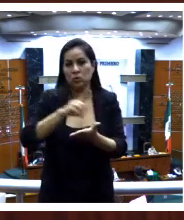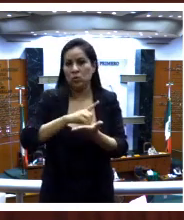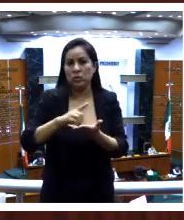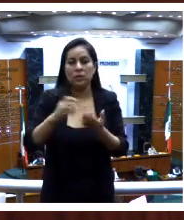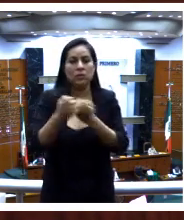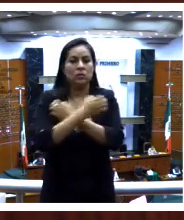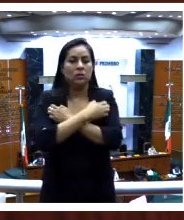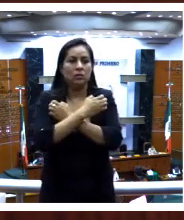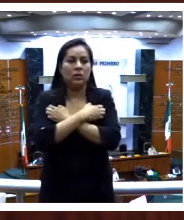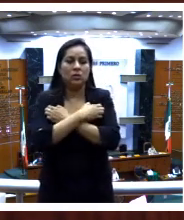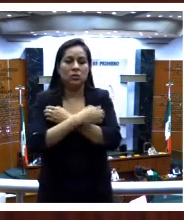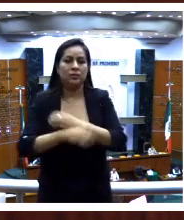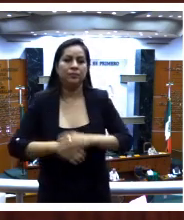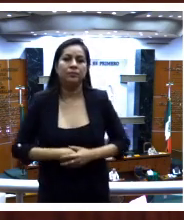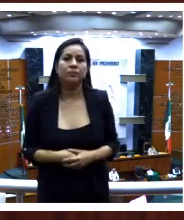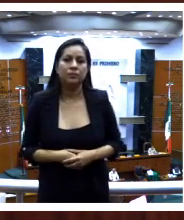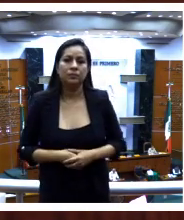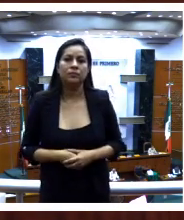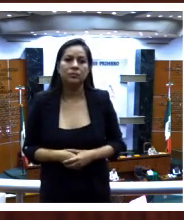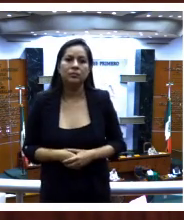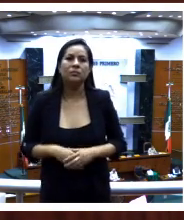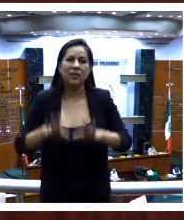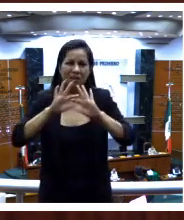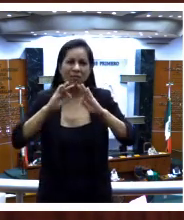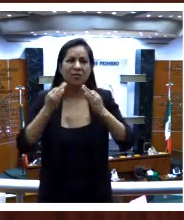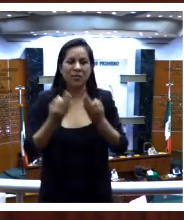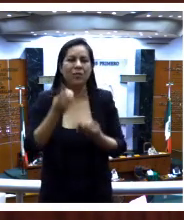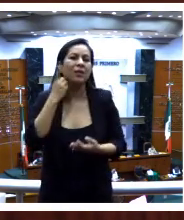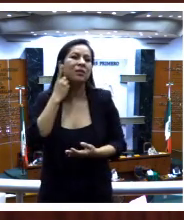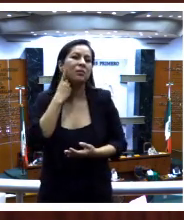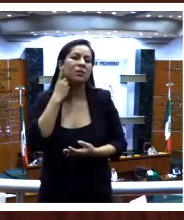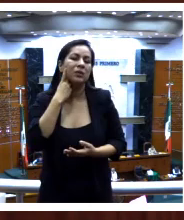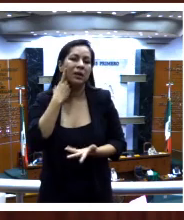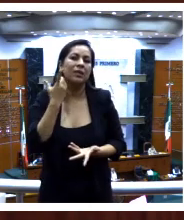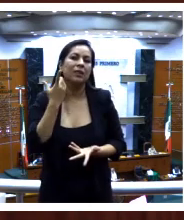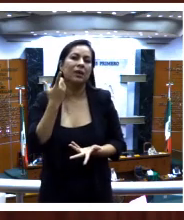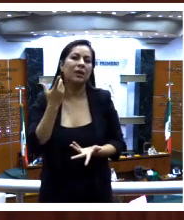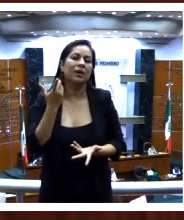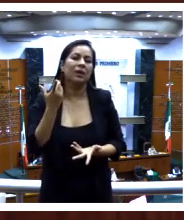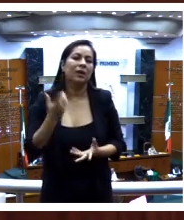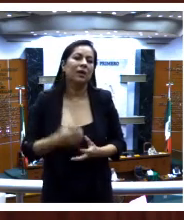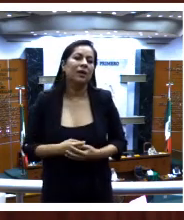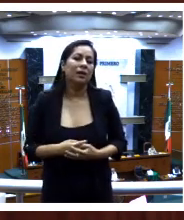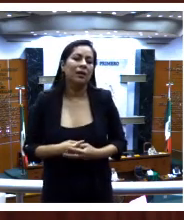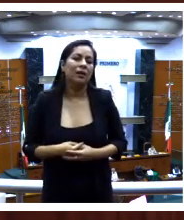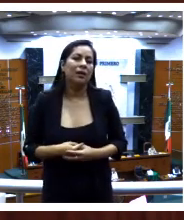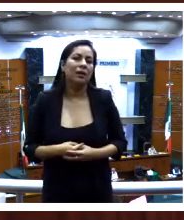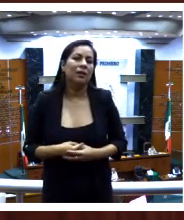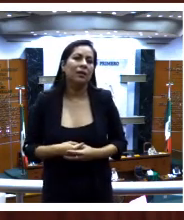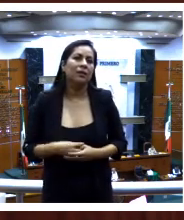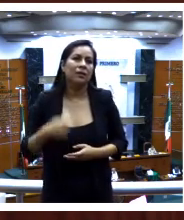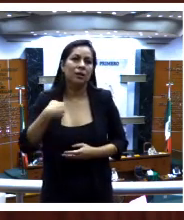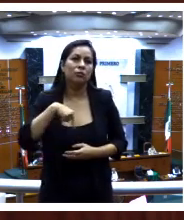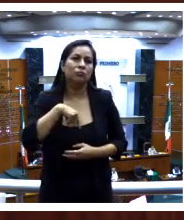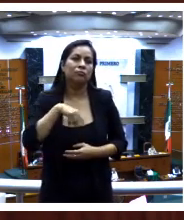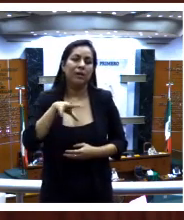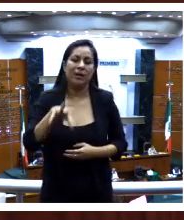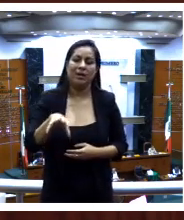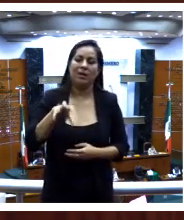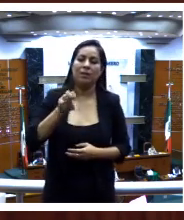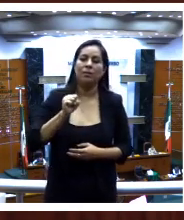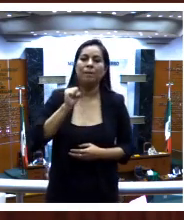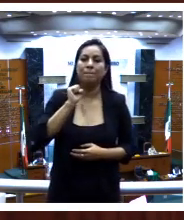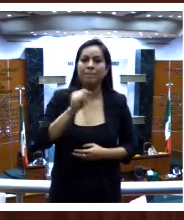la educación. Entonces, de tal manera, diputada, que hemos retomado,